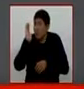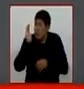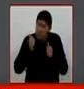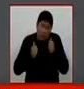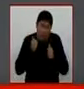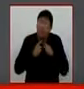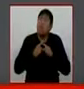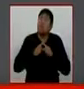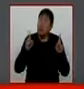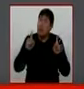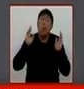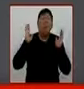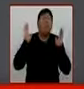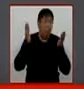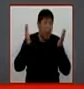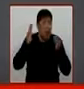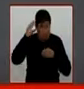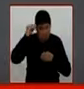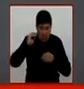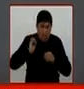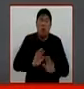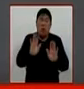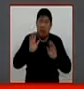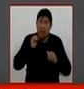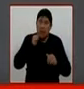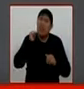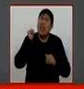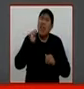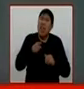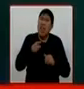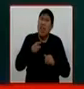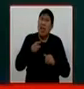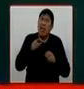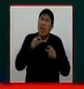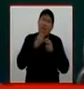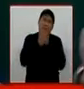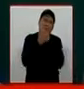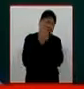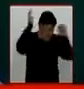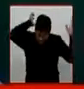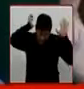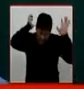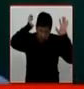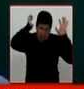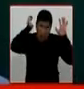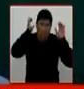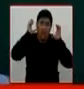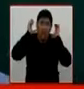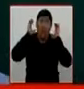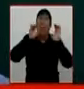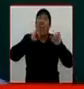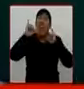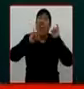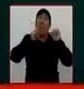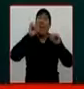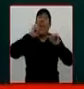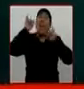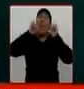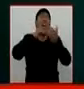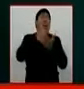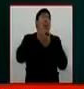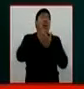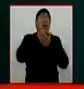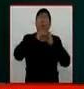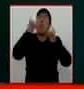qué piso, ¿no? Pero el octavo piso la quiere botar y ella parece que se zafa y empieza, escucho gritos así, yo